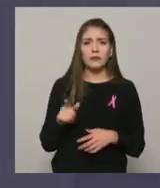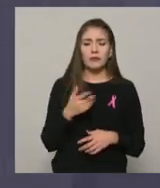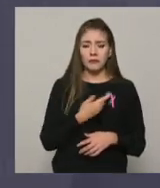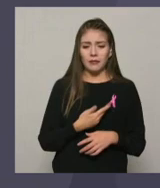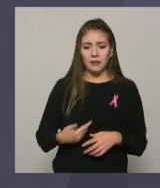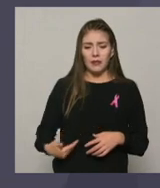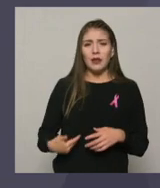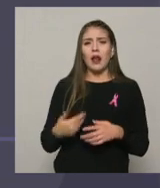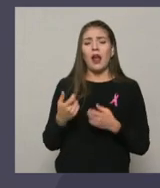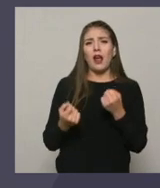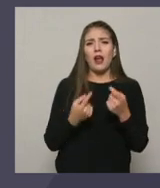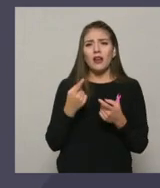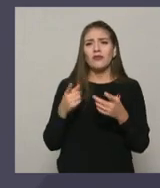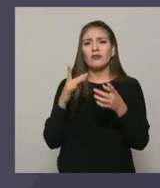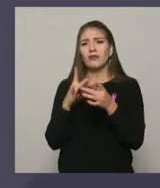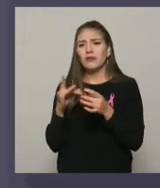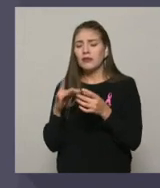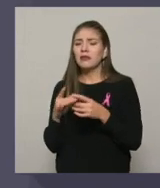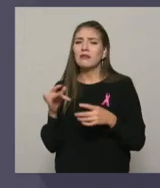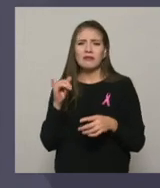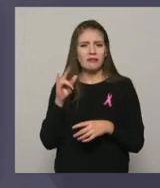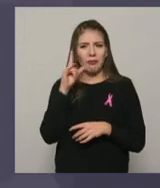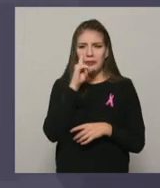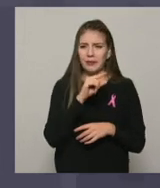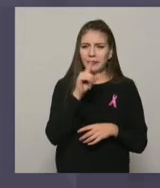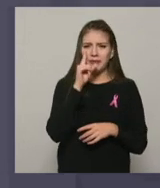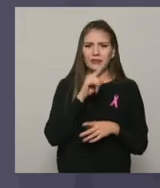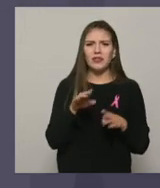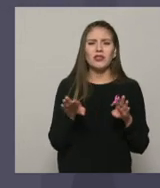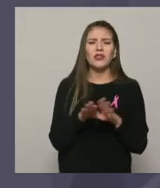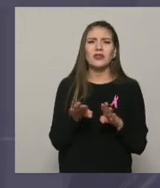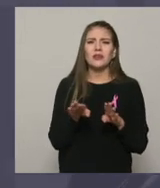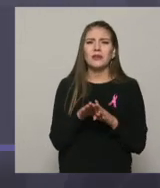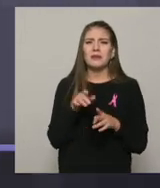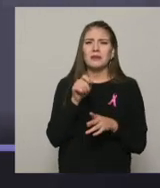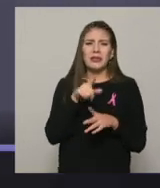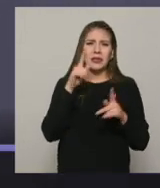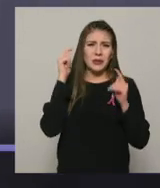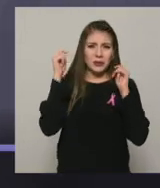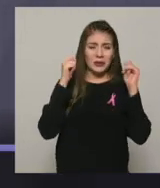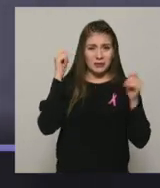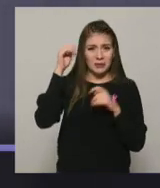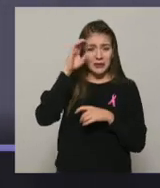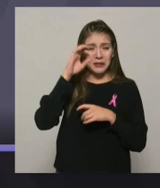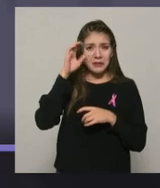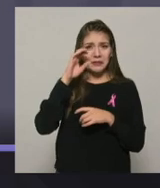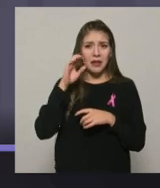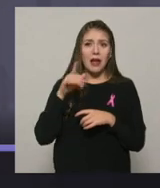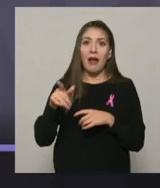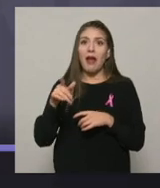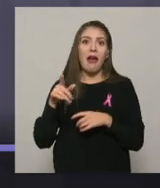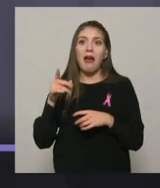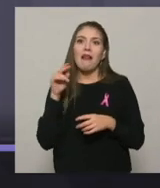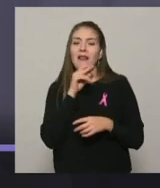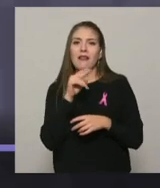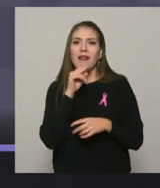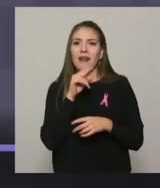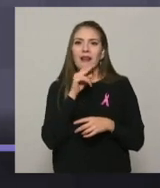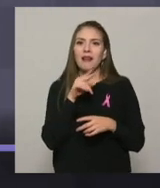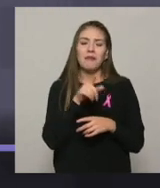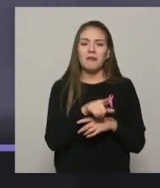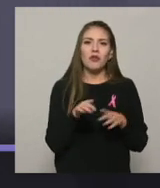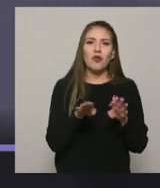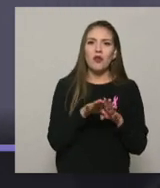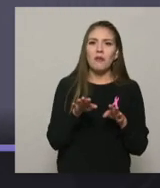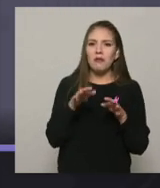presidente sí son desafortunadas, son como muy efectistas, ¿no? Como esto de turismo científico, pues pega rápido, jala en una redacción